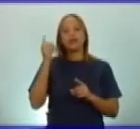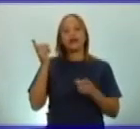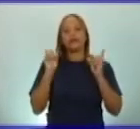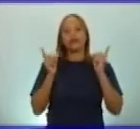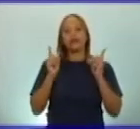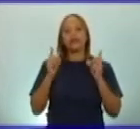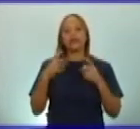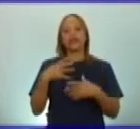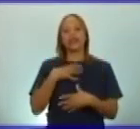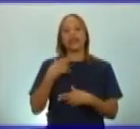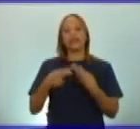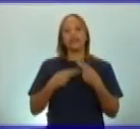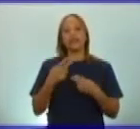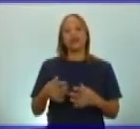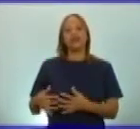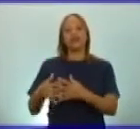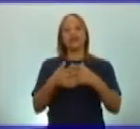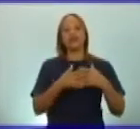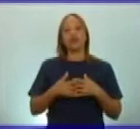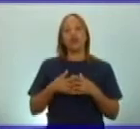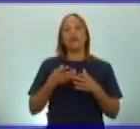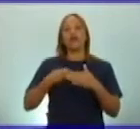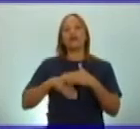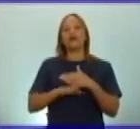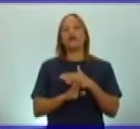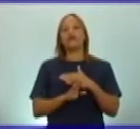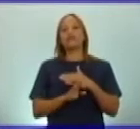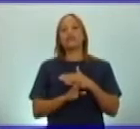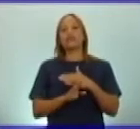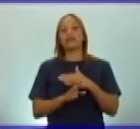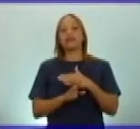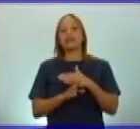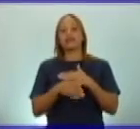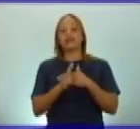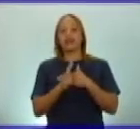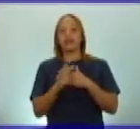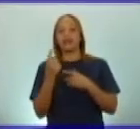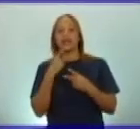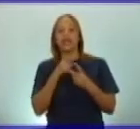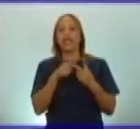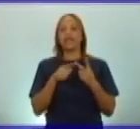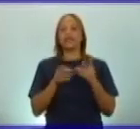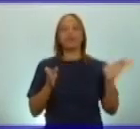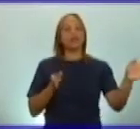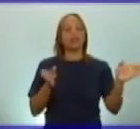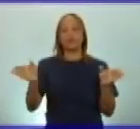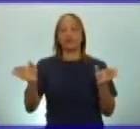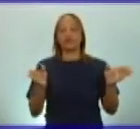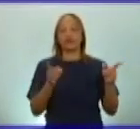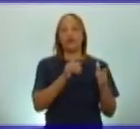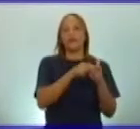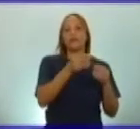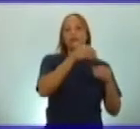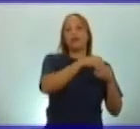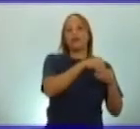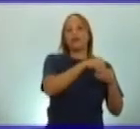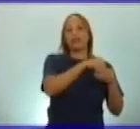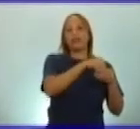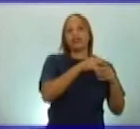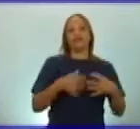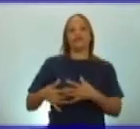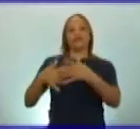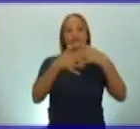norteamericano frente a esa crisis para buscar una salida a ello. Dice que en dos direcciones. Primero, en lo interno de los Estados Unidos